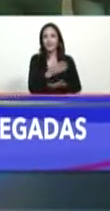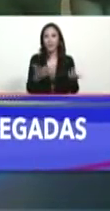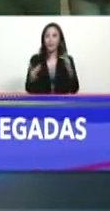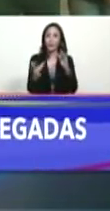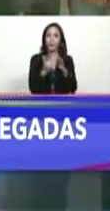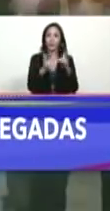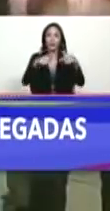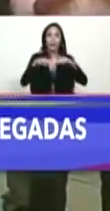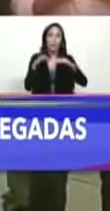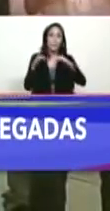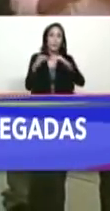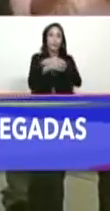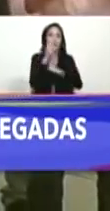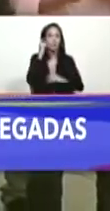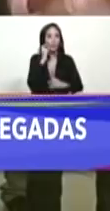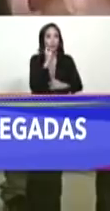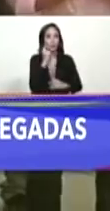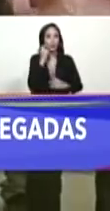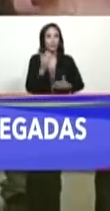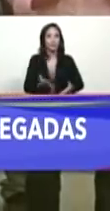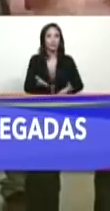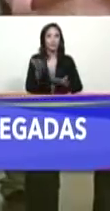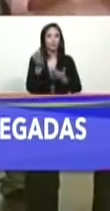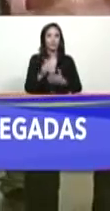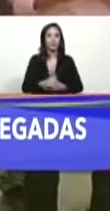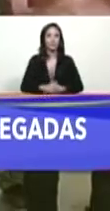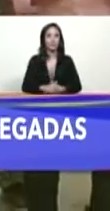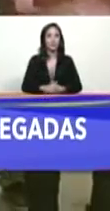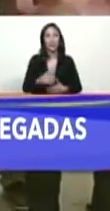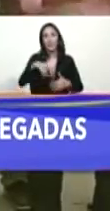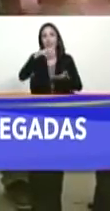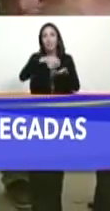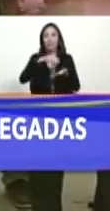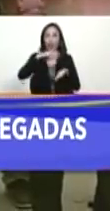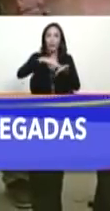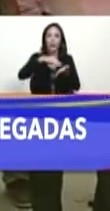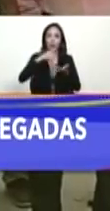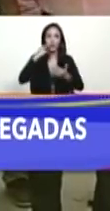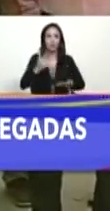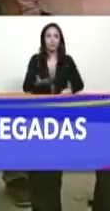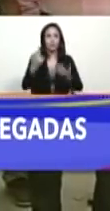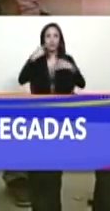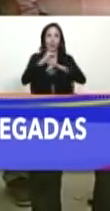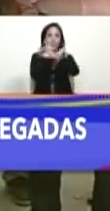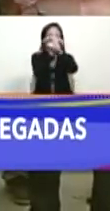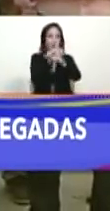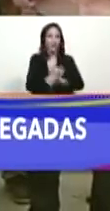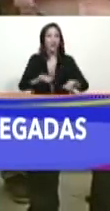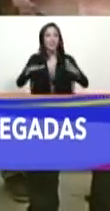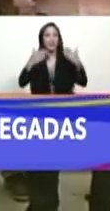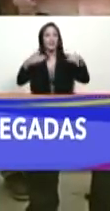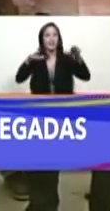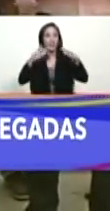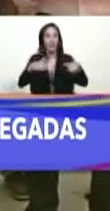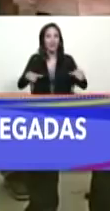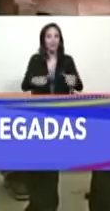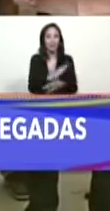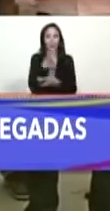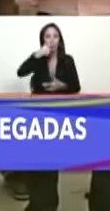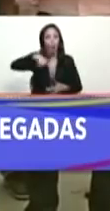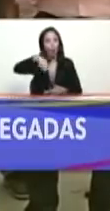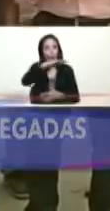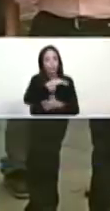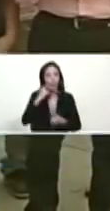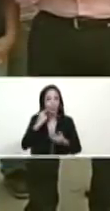en el municipio Sucre. Queremos desde Miranda, desde el municipio Sucre, desearle una feliz Navidad para toda